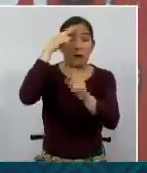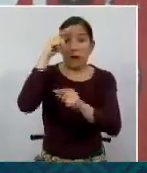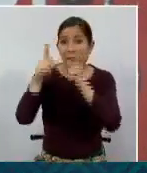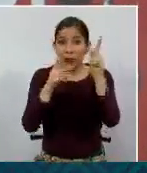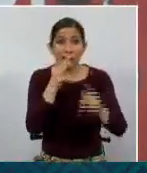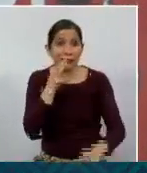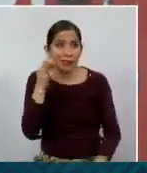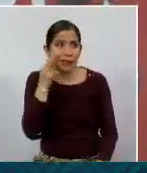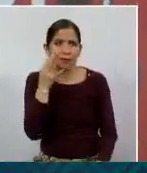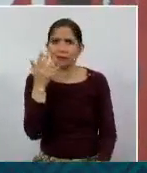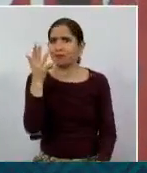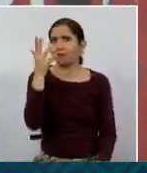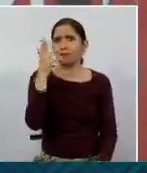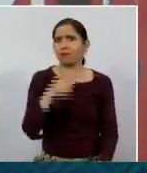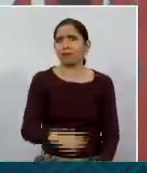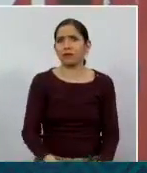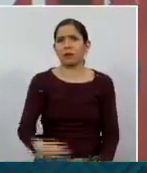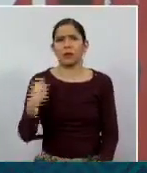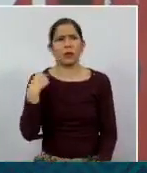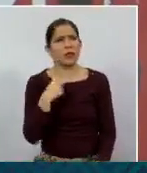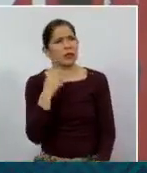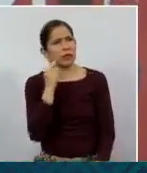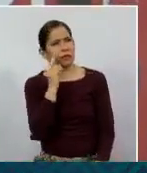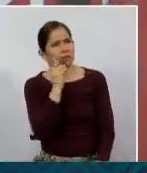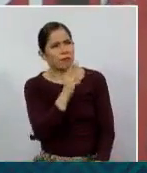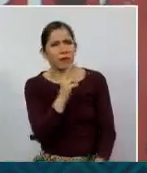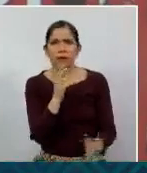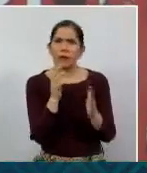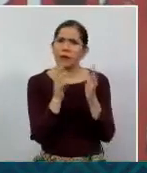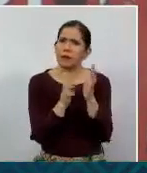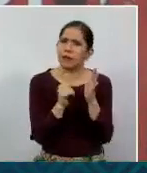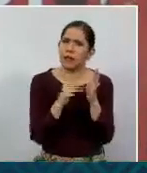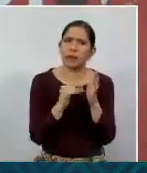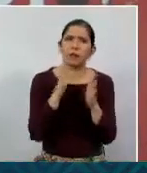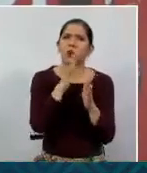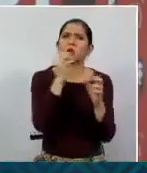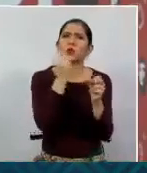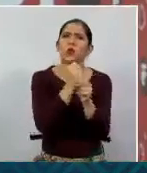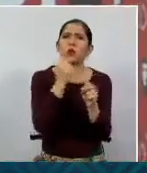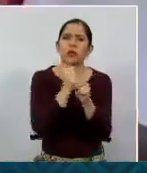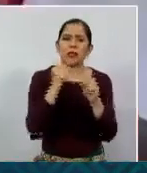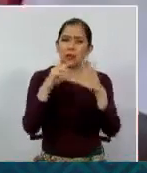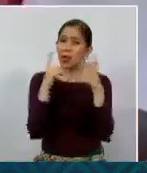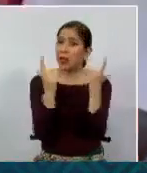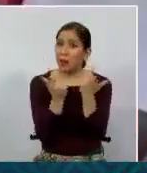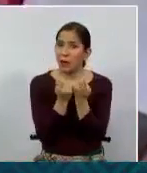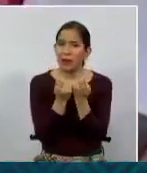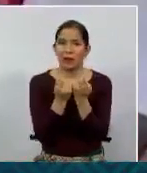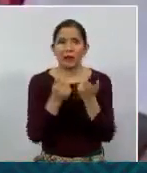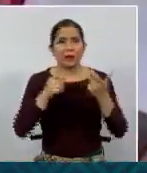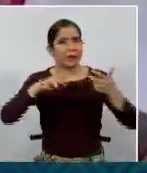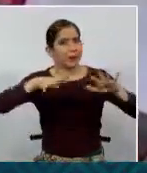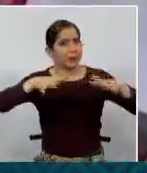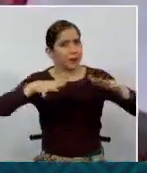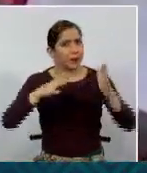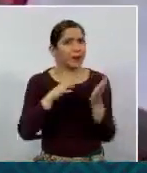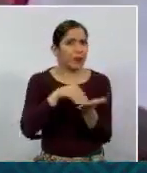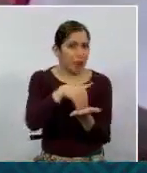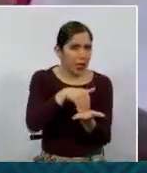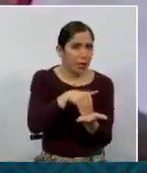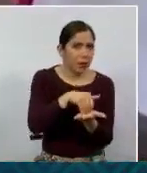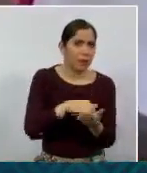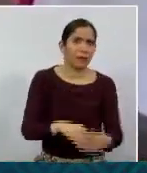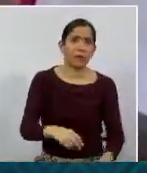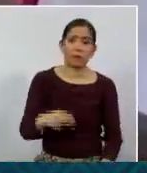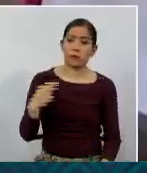una deficiencia de gestión, ¿no?, a nivel departamental, y vamos a también emplazar a todos